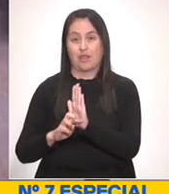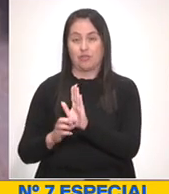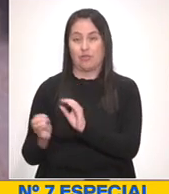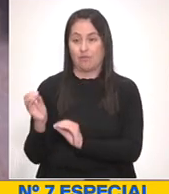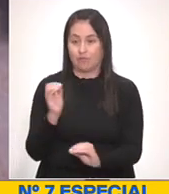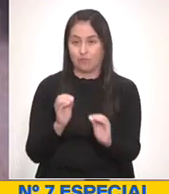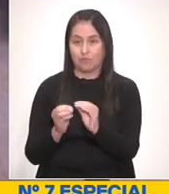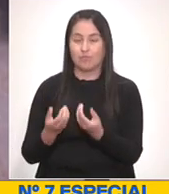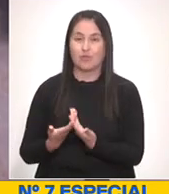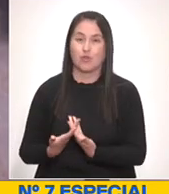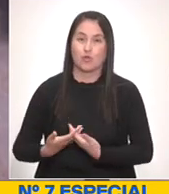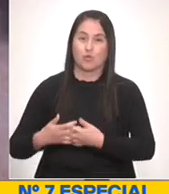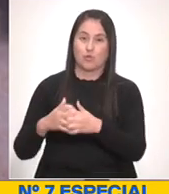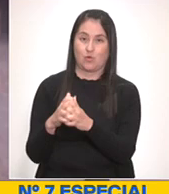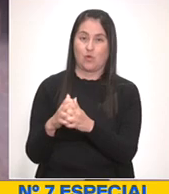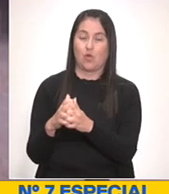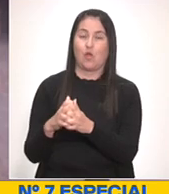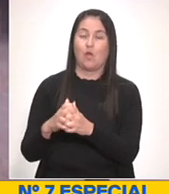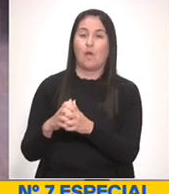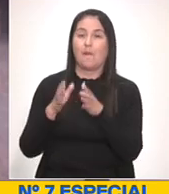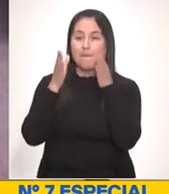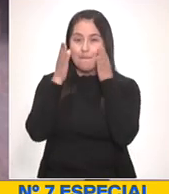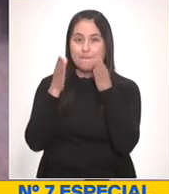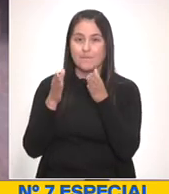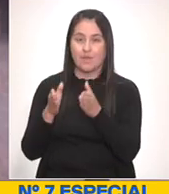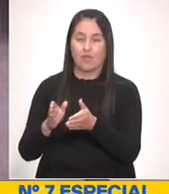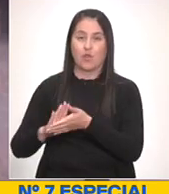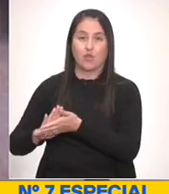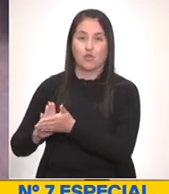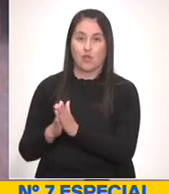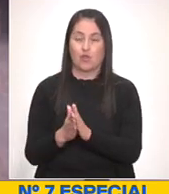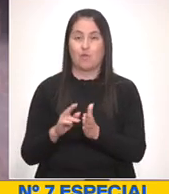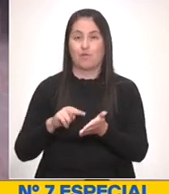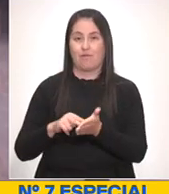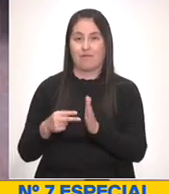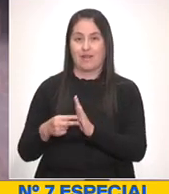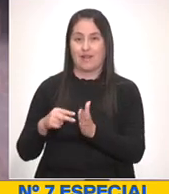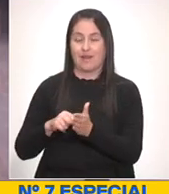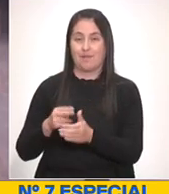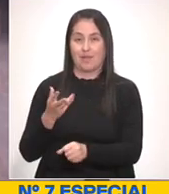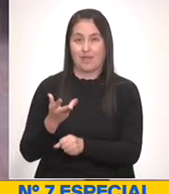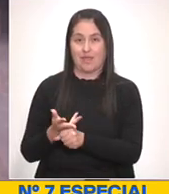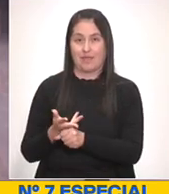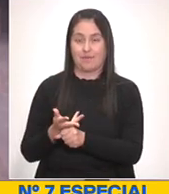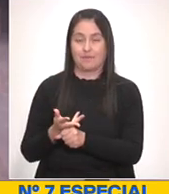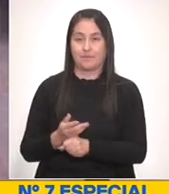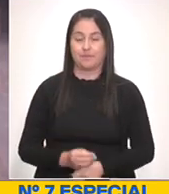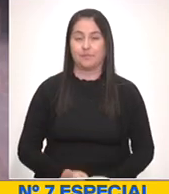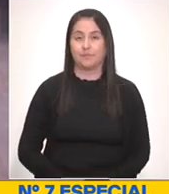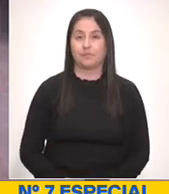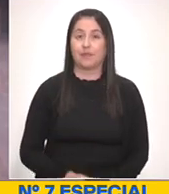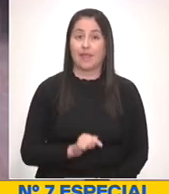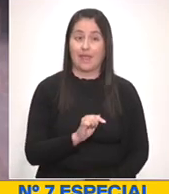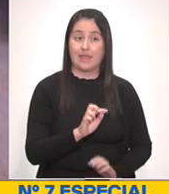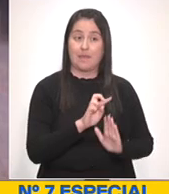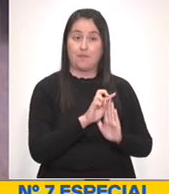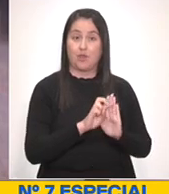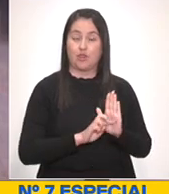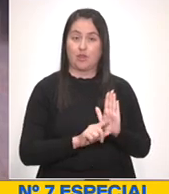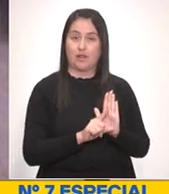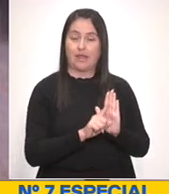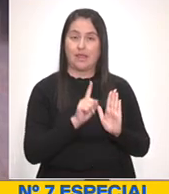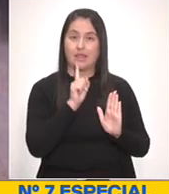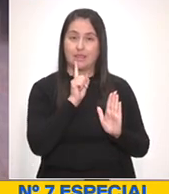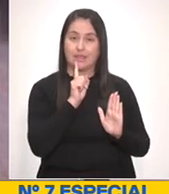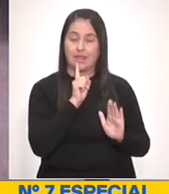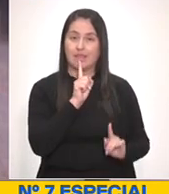las dificultades que hoy tiene hay un aspecto que tiene este proyecto de ley que es relevante Y es que